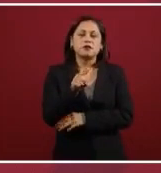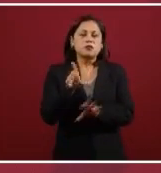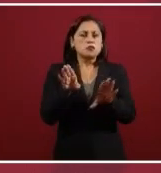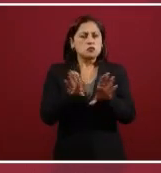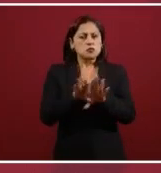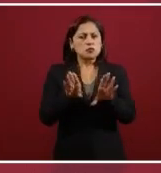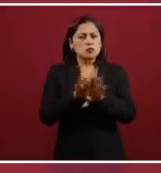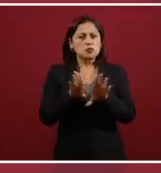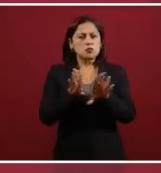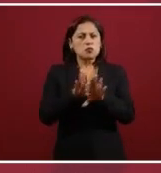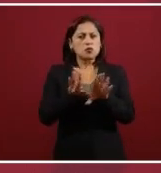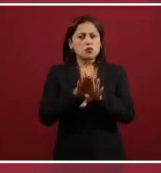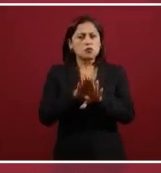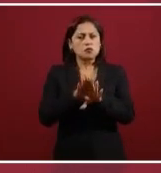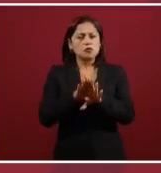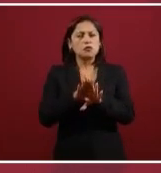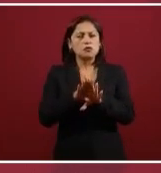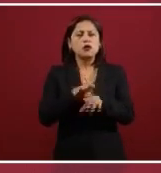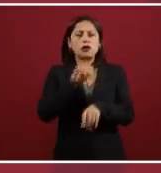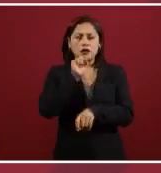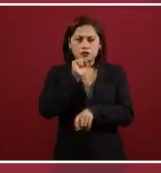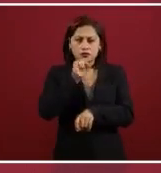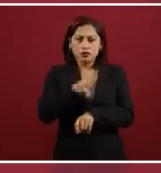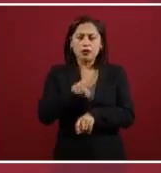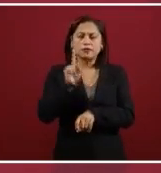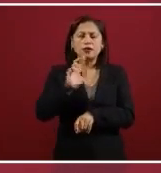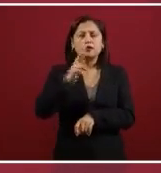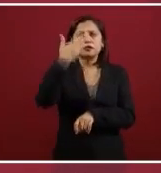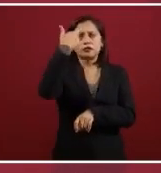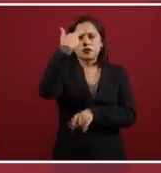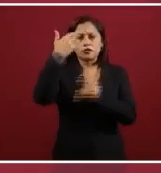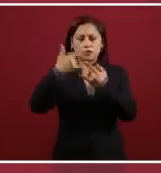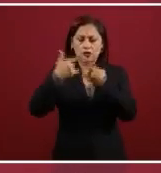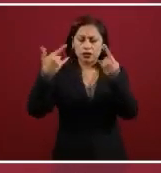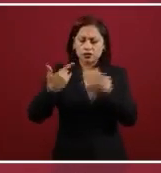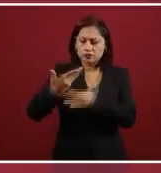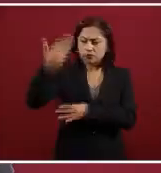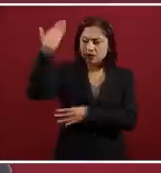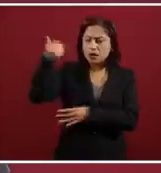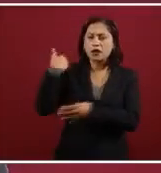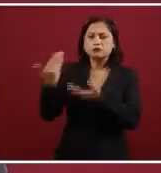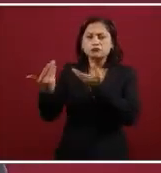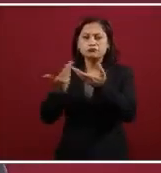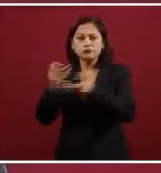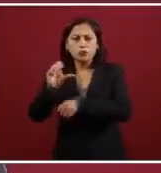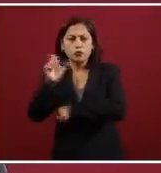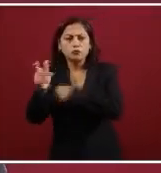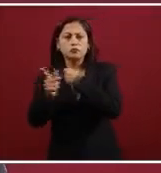de la historia diplomática de México.